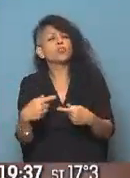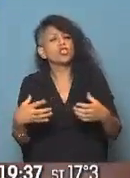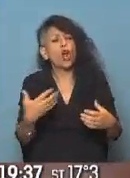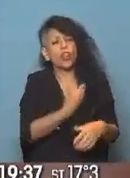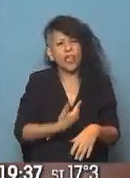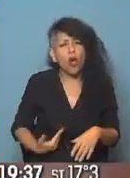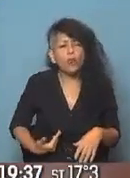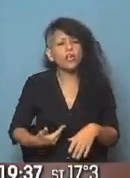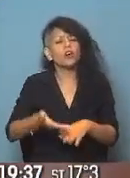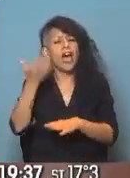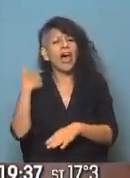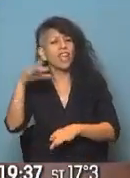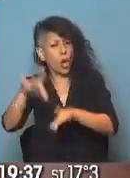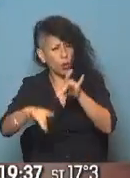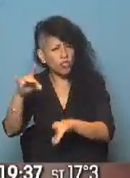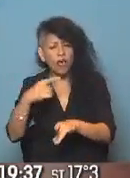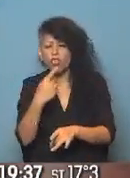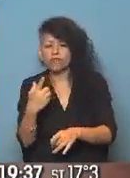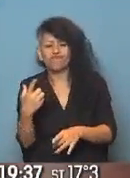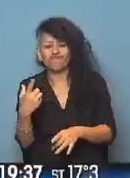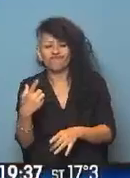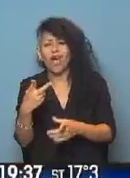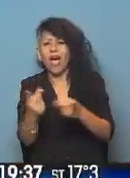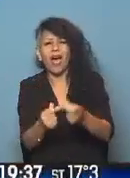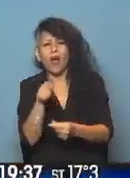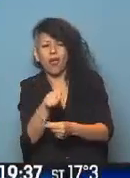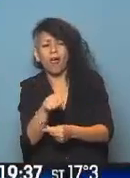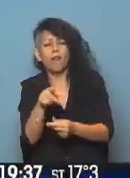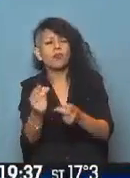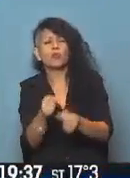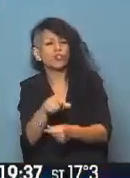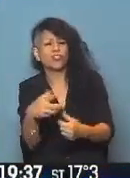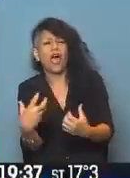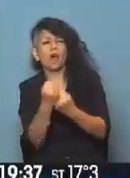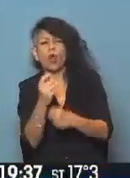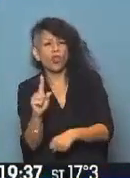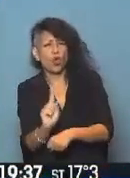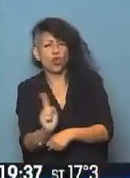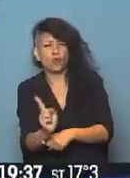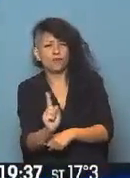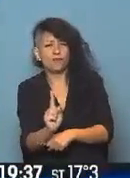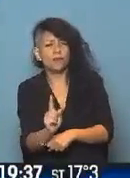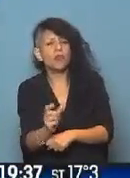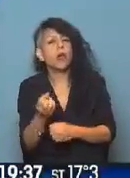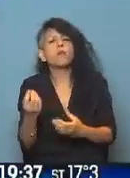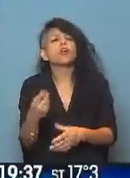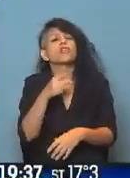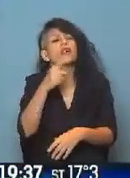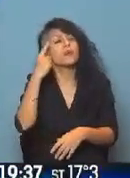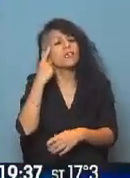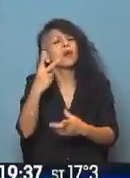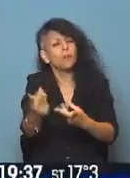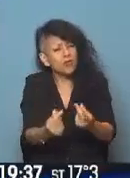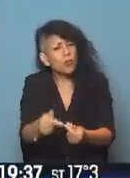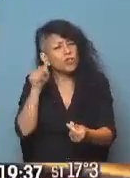que tuvieron que votar, no estaban de acuerdo con este presupuesto, ¿por qué usted cree que sí había que votar a favor de este presupuesto